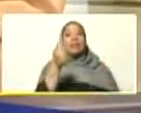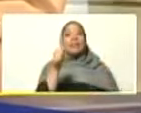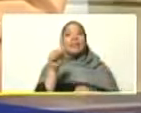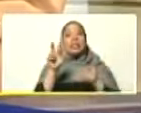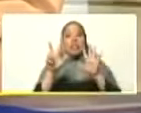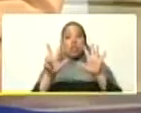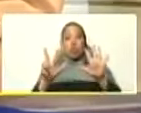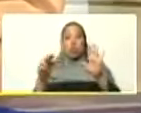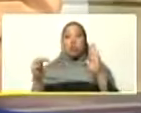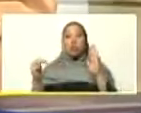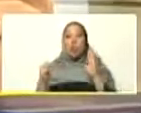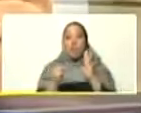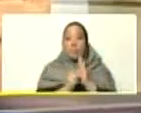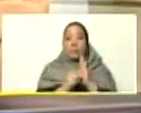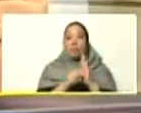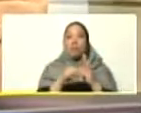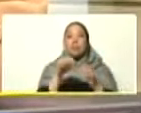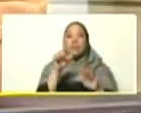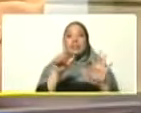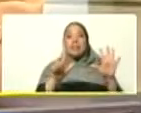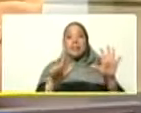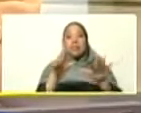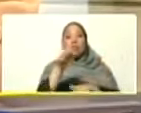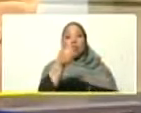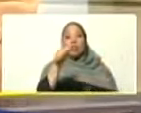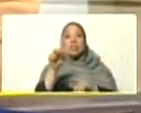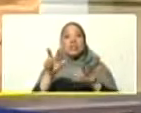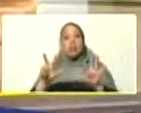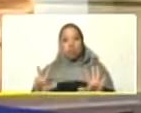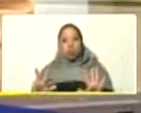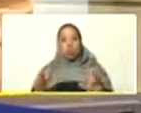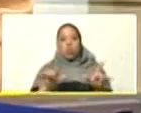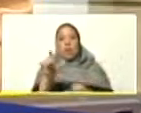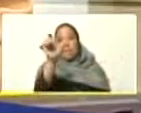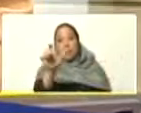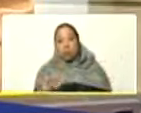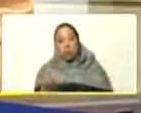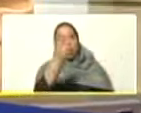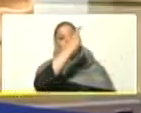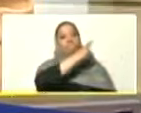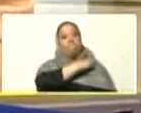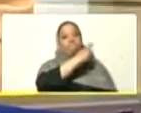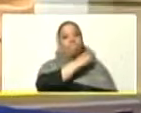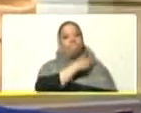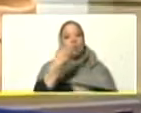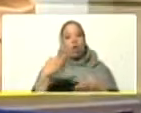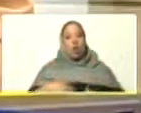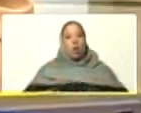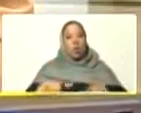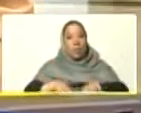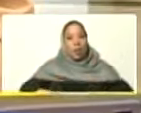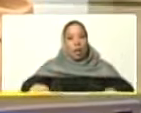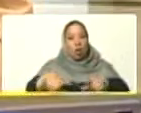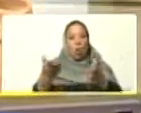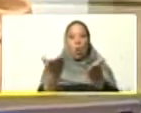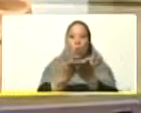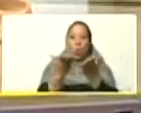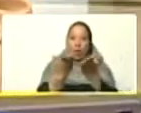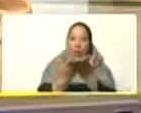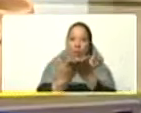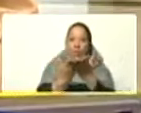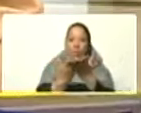18.618, que ya están activos, asimismo, pues, en cada uno de los que la integran. Pero además de eso tenemos